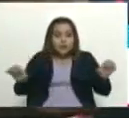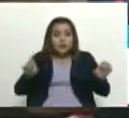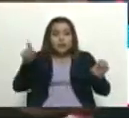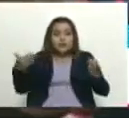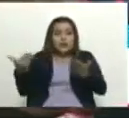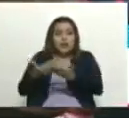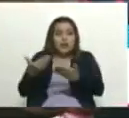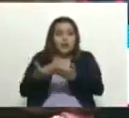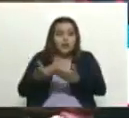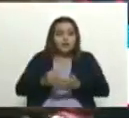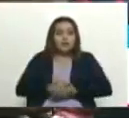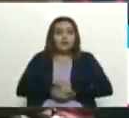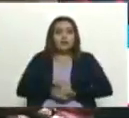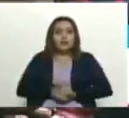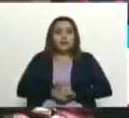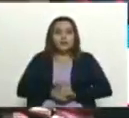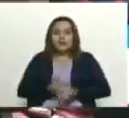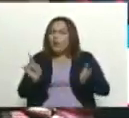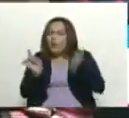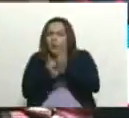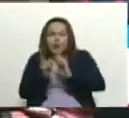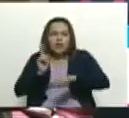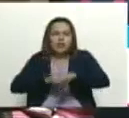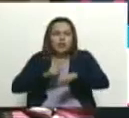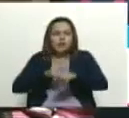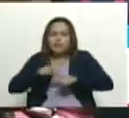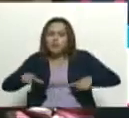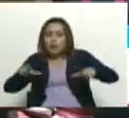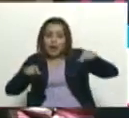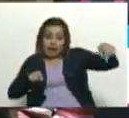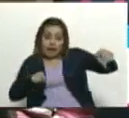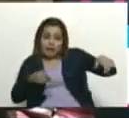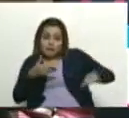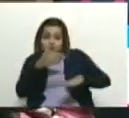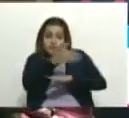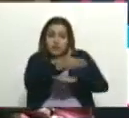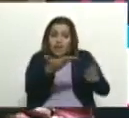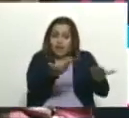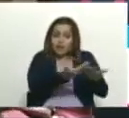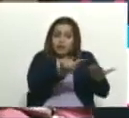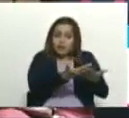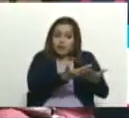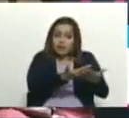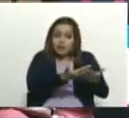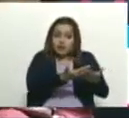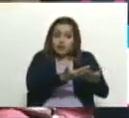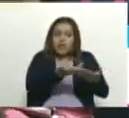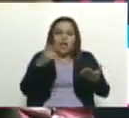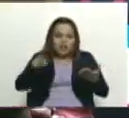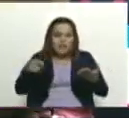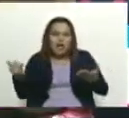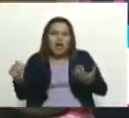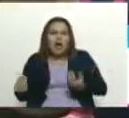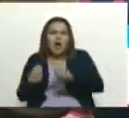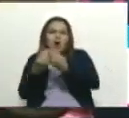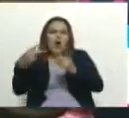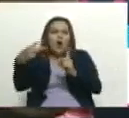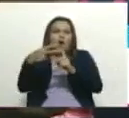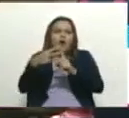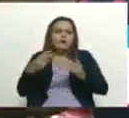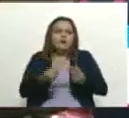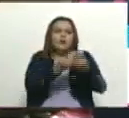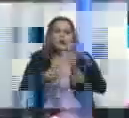colegios. Hace poco, en el lugar donde ella está en el hotel acompañada por personal del